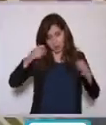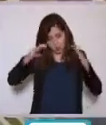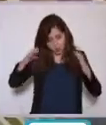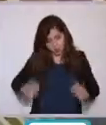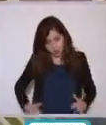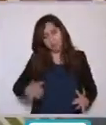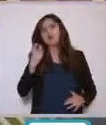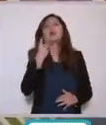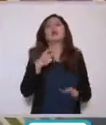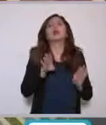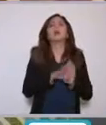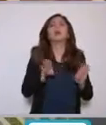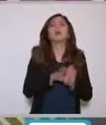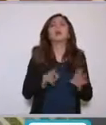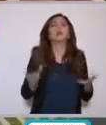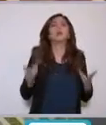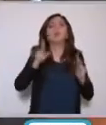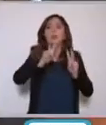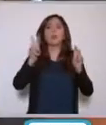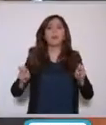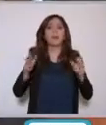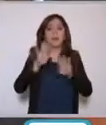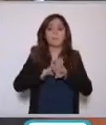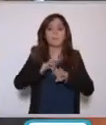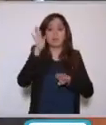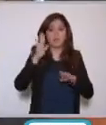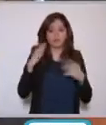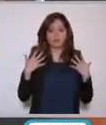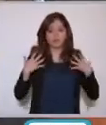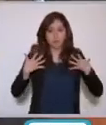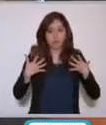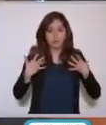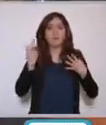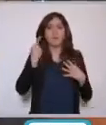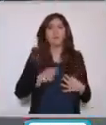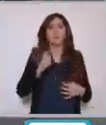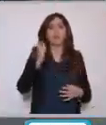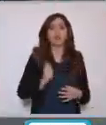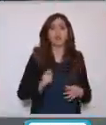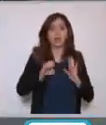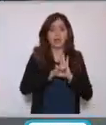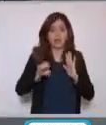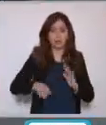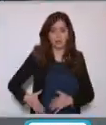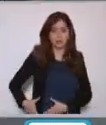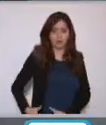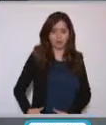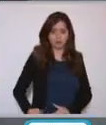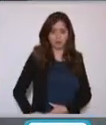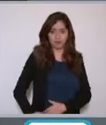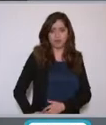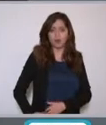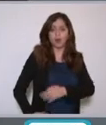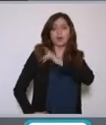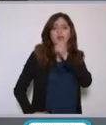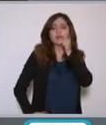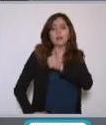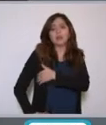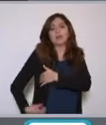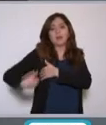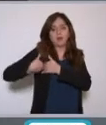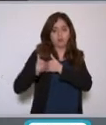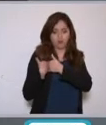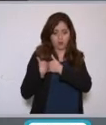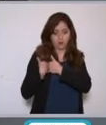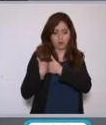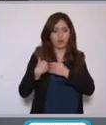también como un tema de extensión y evidentemente no la dejo a la altura de la cadera, sino que siempre en la parte superior, ¿no? Muy bien.